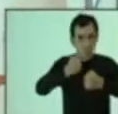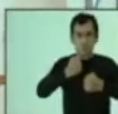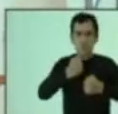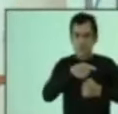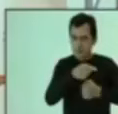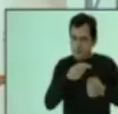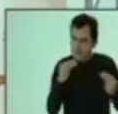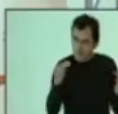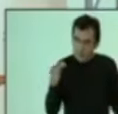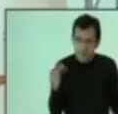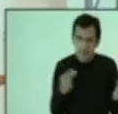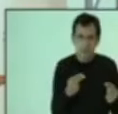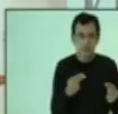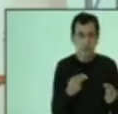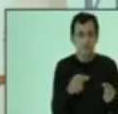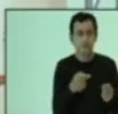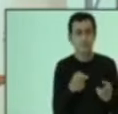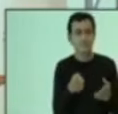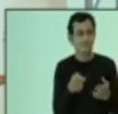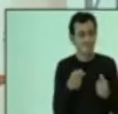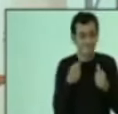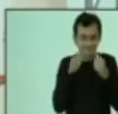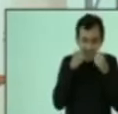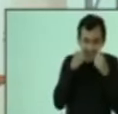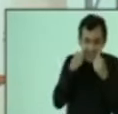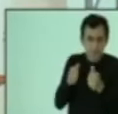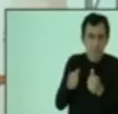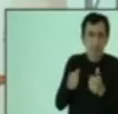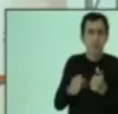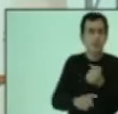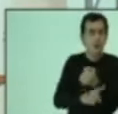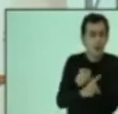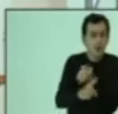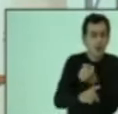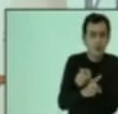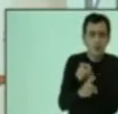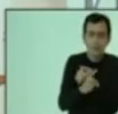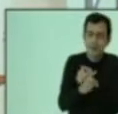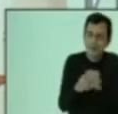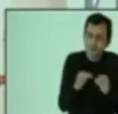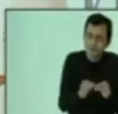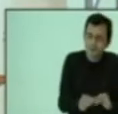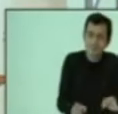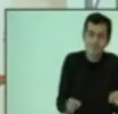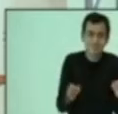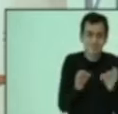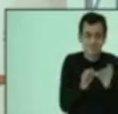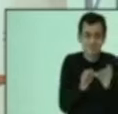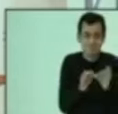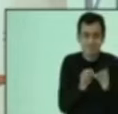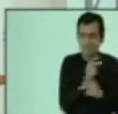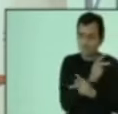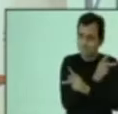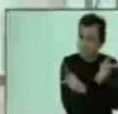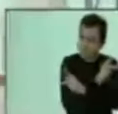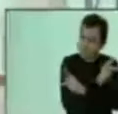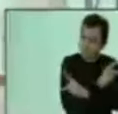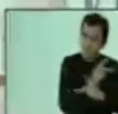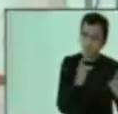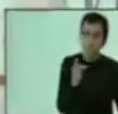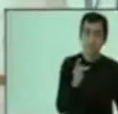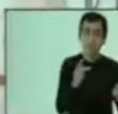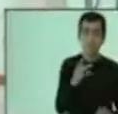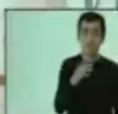Debemos de solucionar un problema que es esencial y que todos